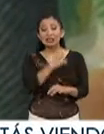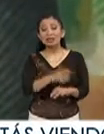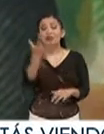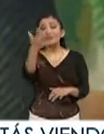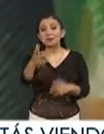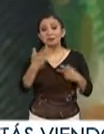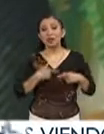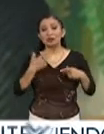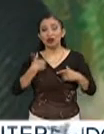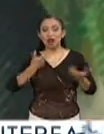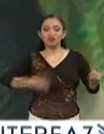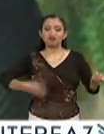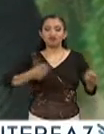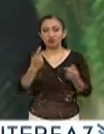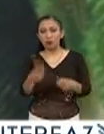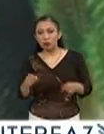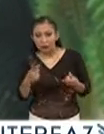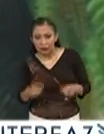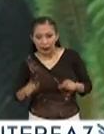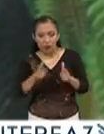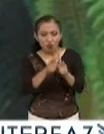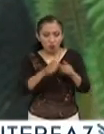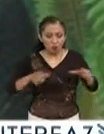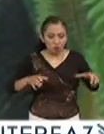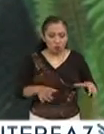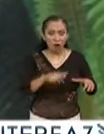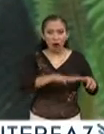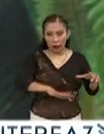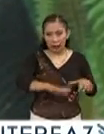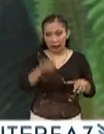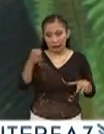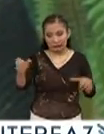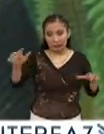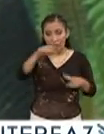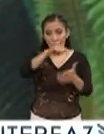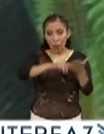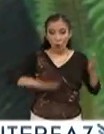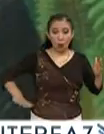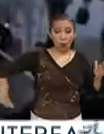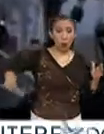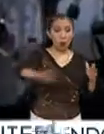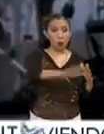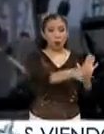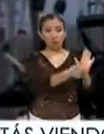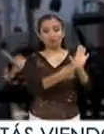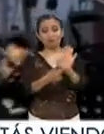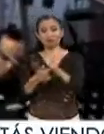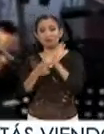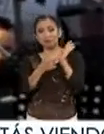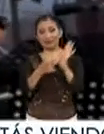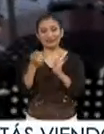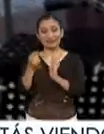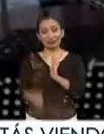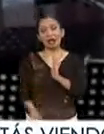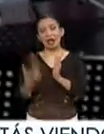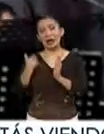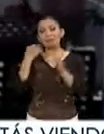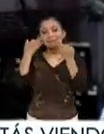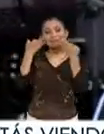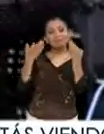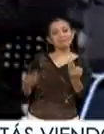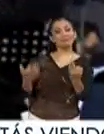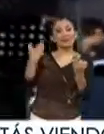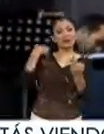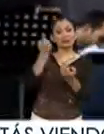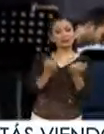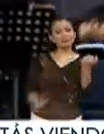110 artistas en la orquesta. Y bueno, pues este escenario es el el escenario de testimonio